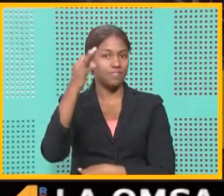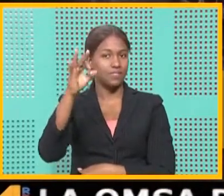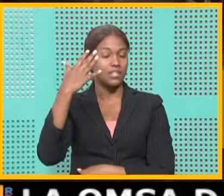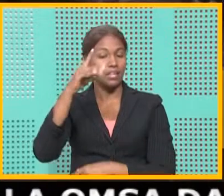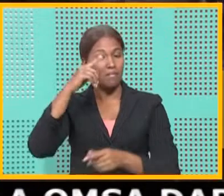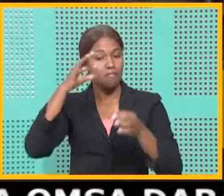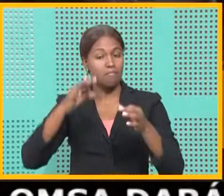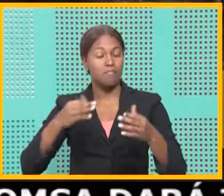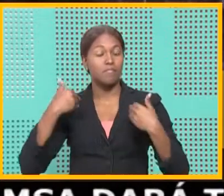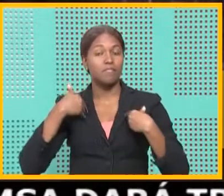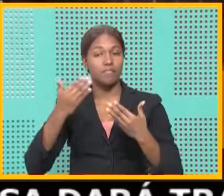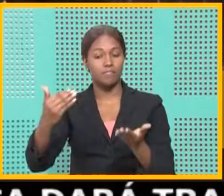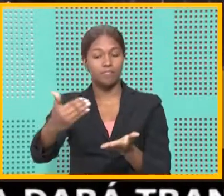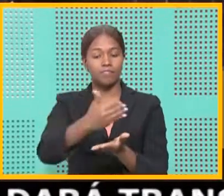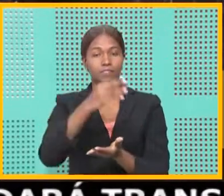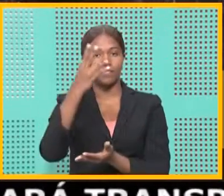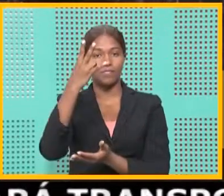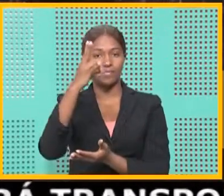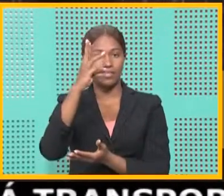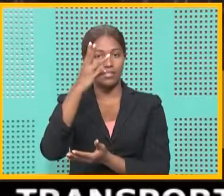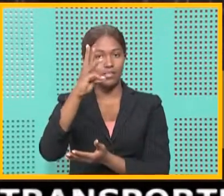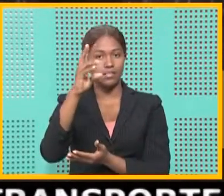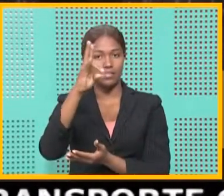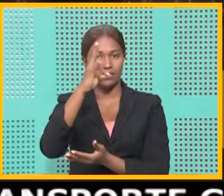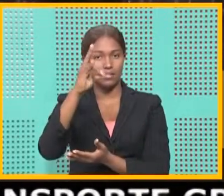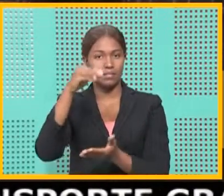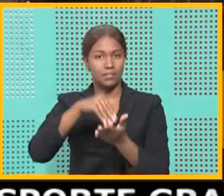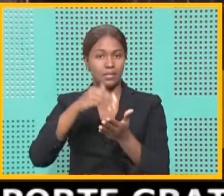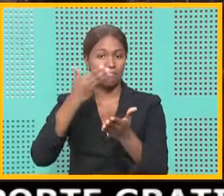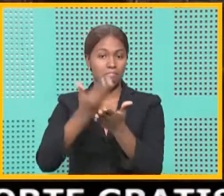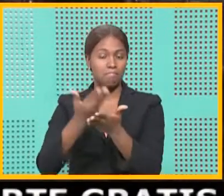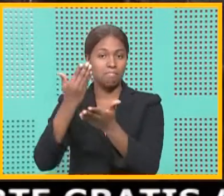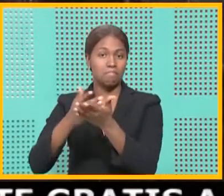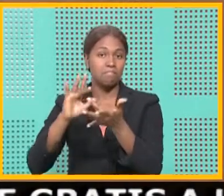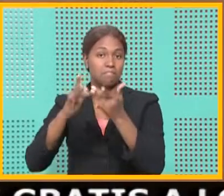recibido 723 mil comprobantes electrónicos.